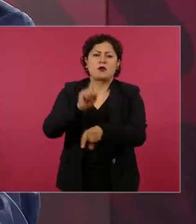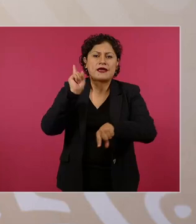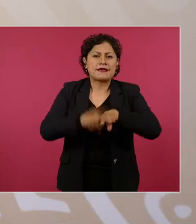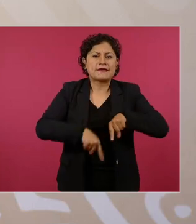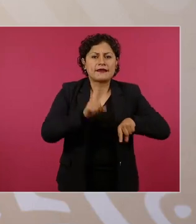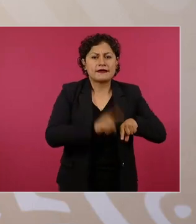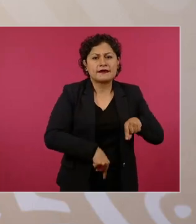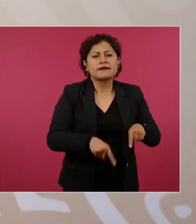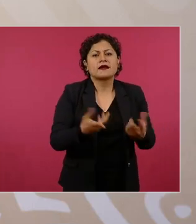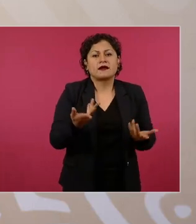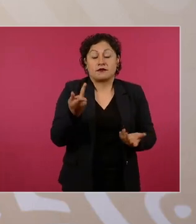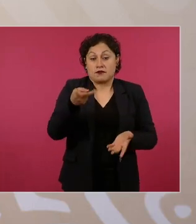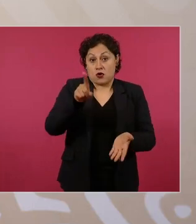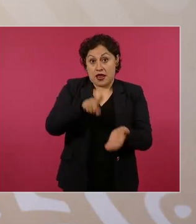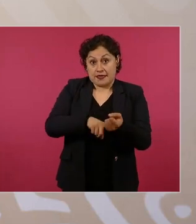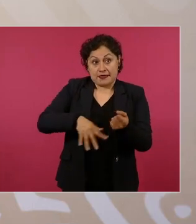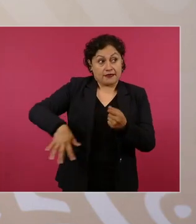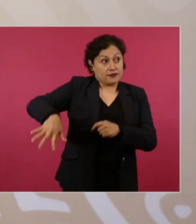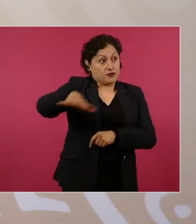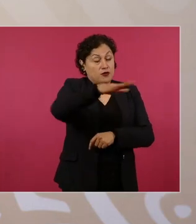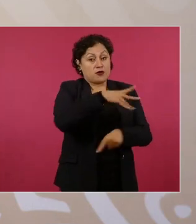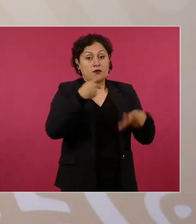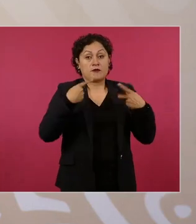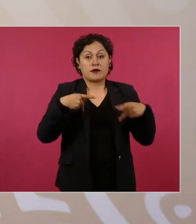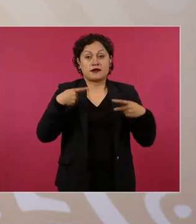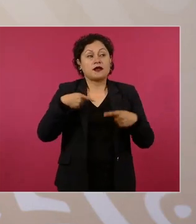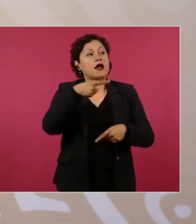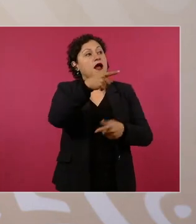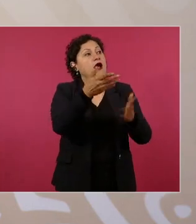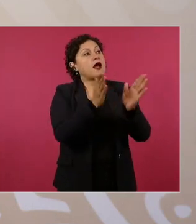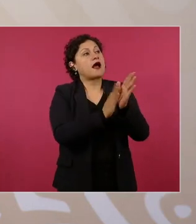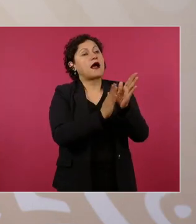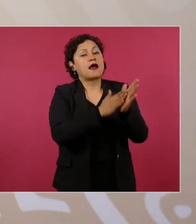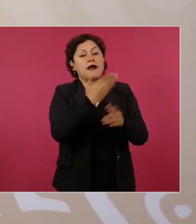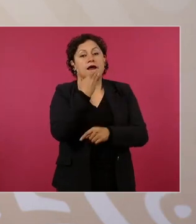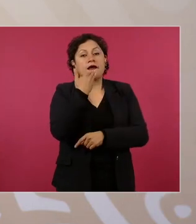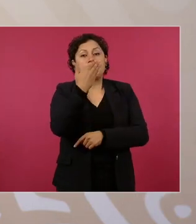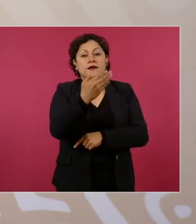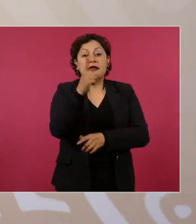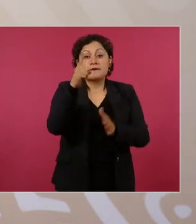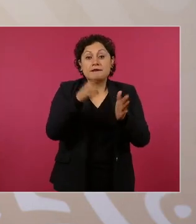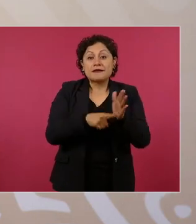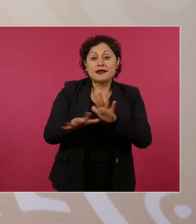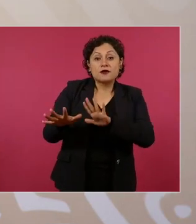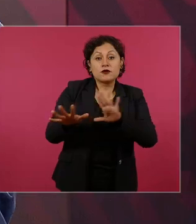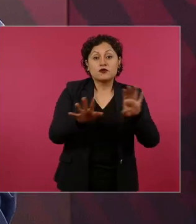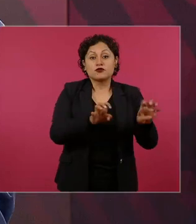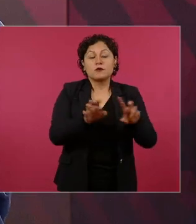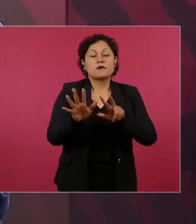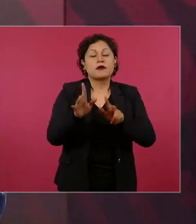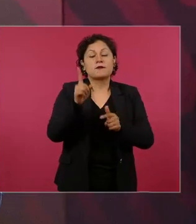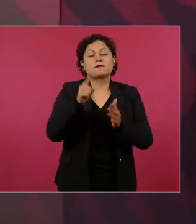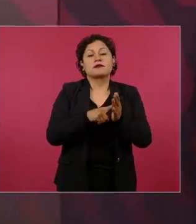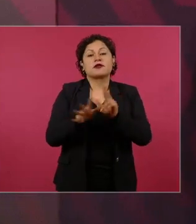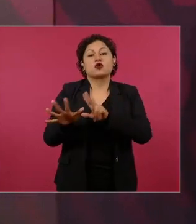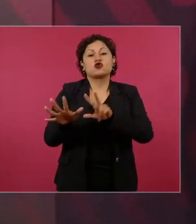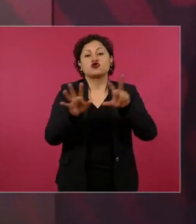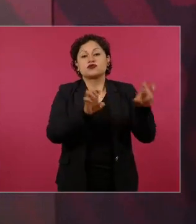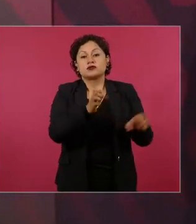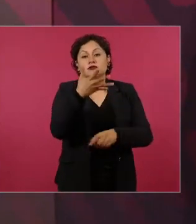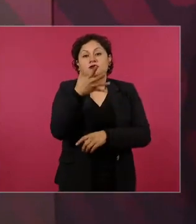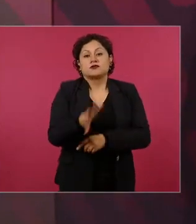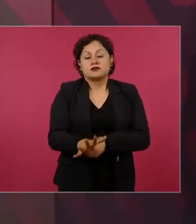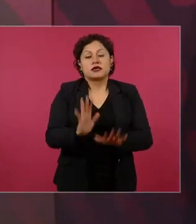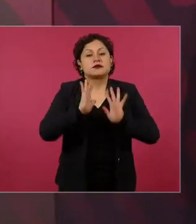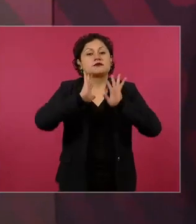la esclavitud se abolió en 1810. Pues no, fue la proclamación de la esclavitud, le